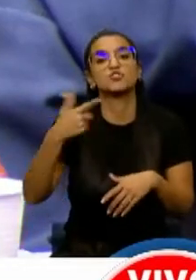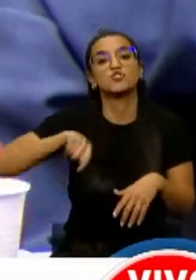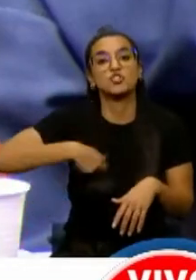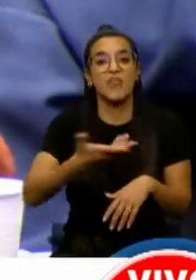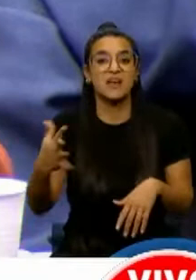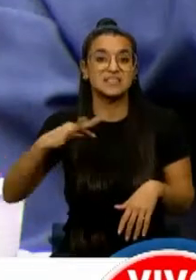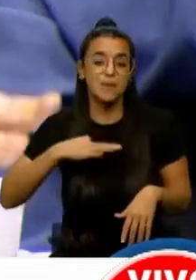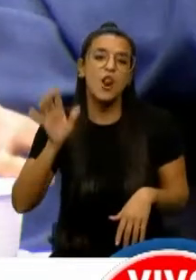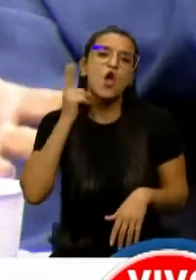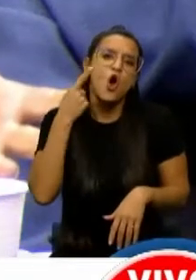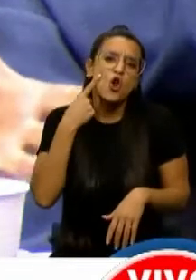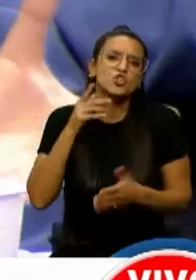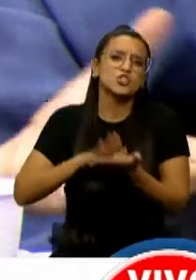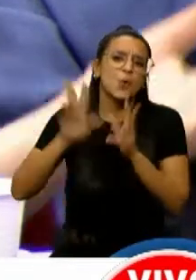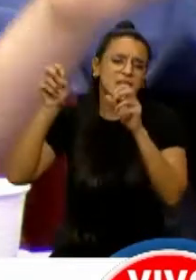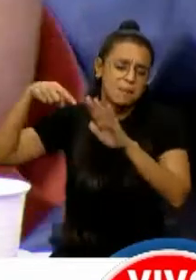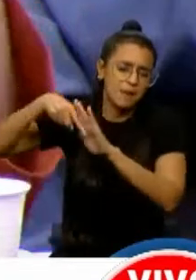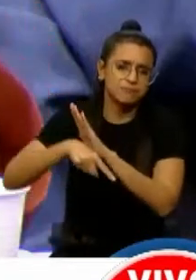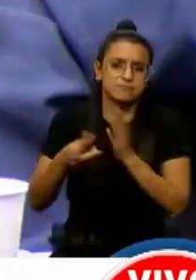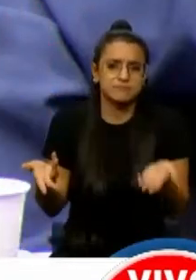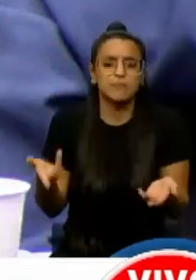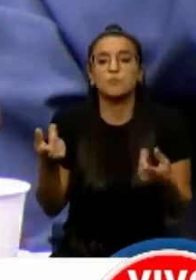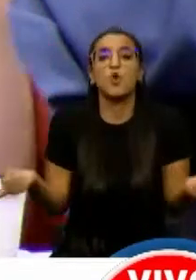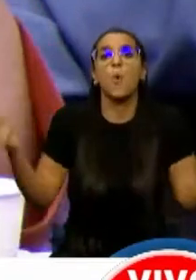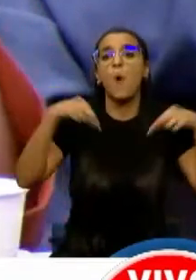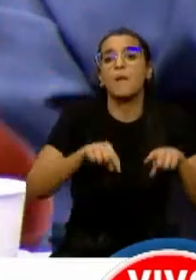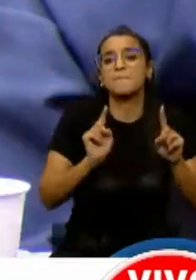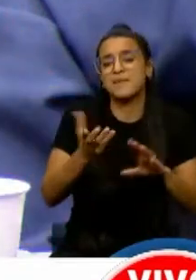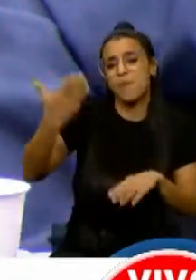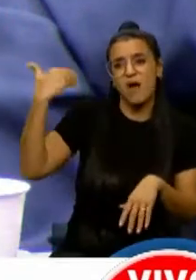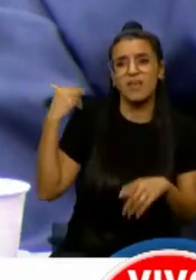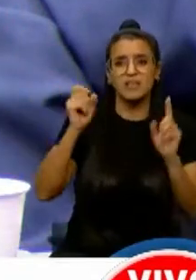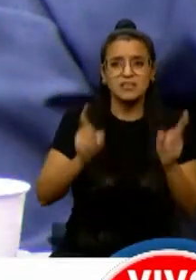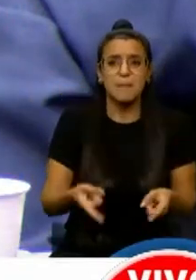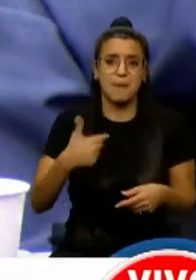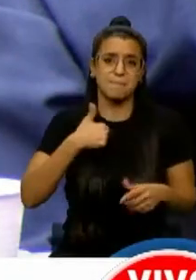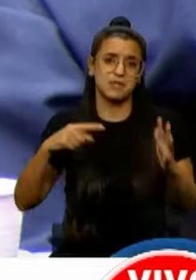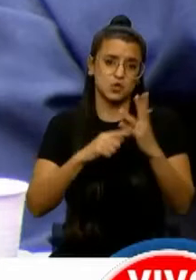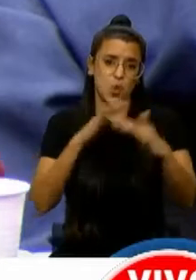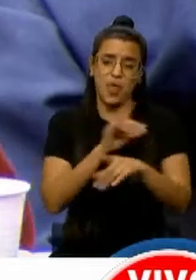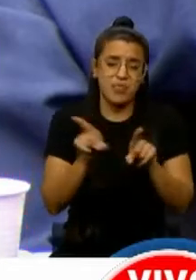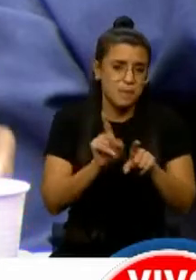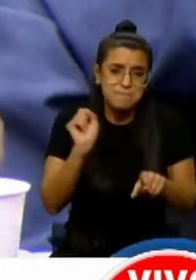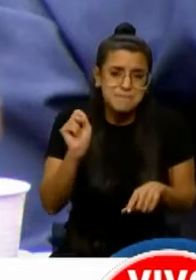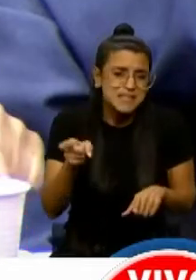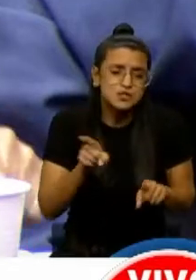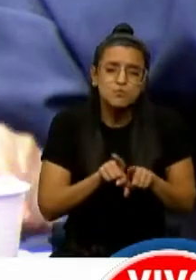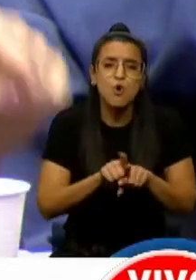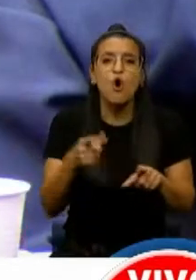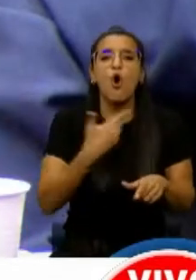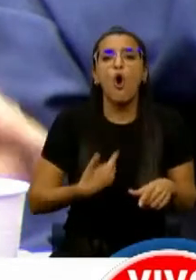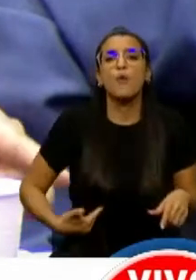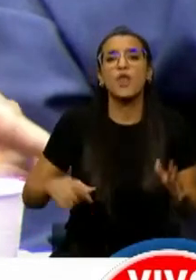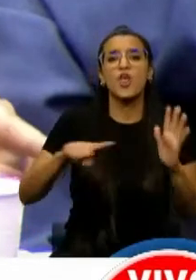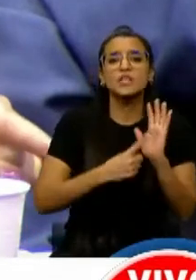que son las que conocen el tema. Si no, va a volver a pasar, como también pasa en mi ciudad, que el gobierno de la ciudad dice que